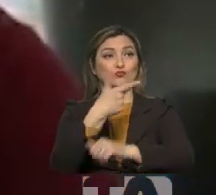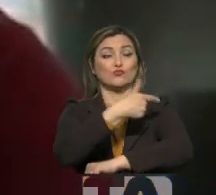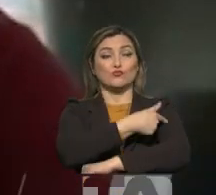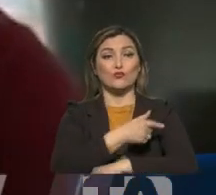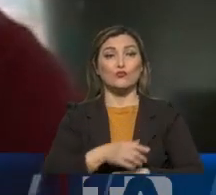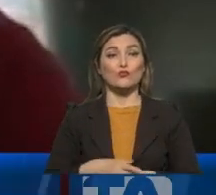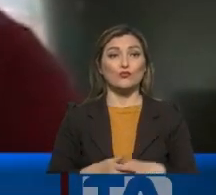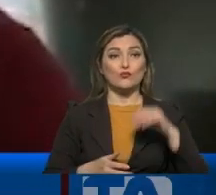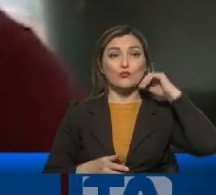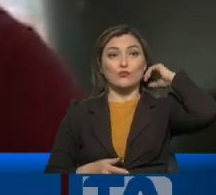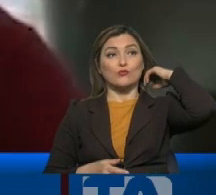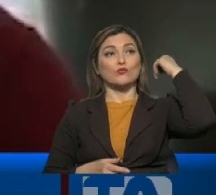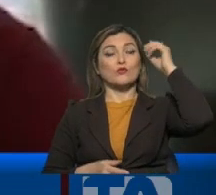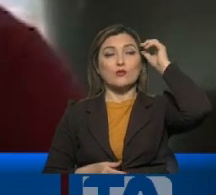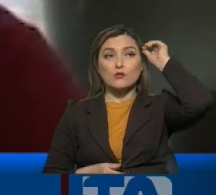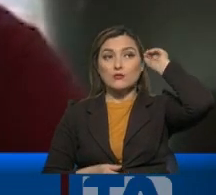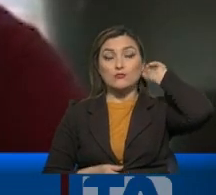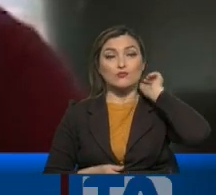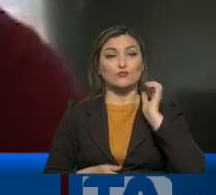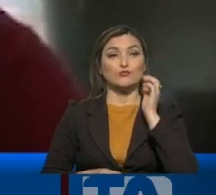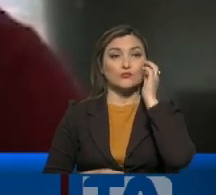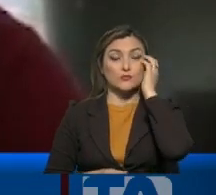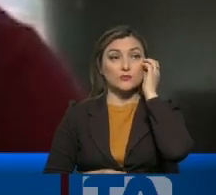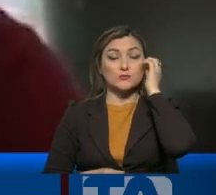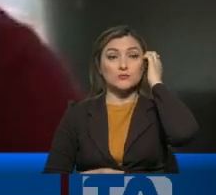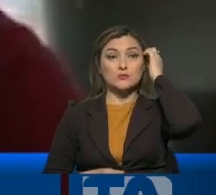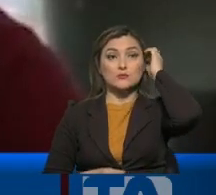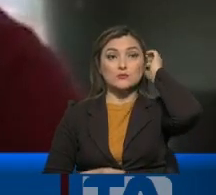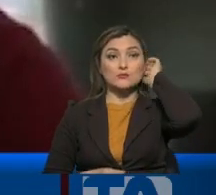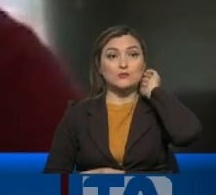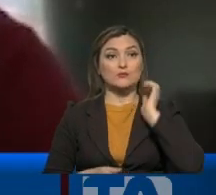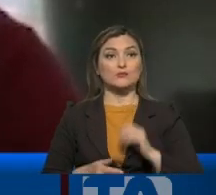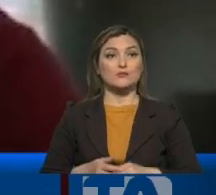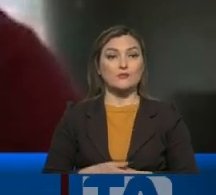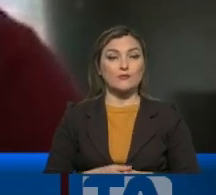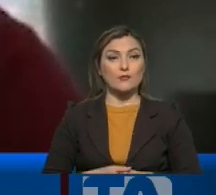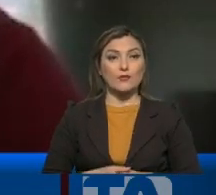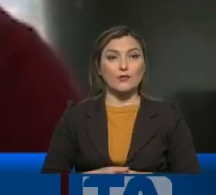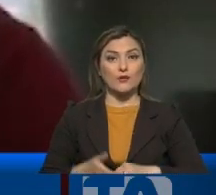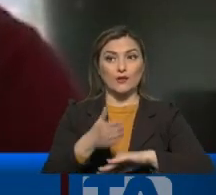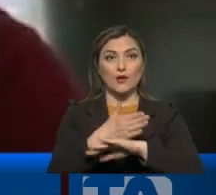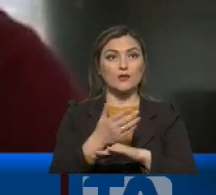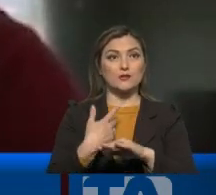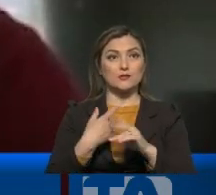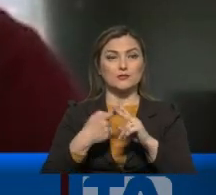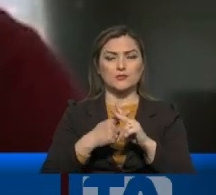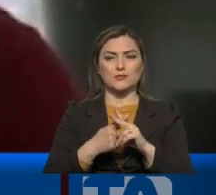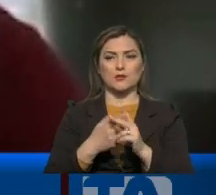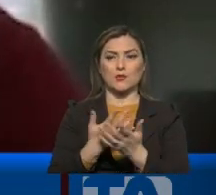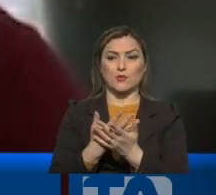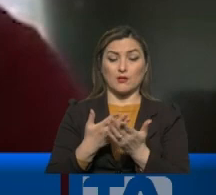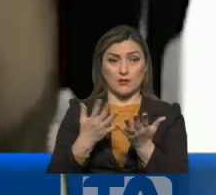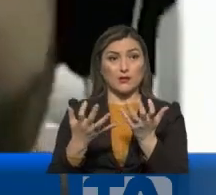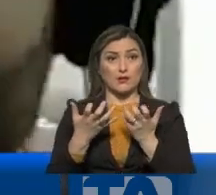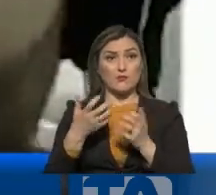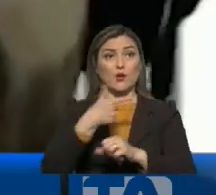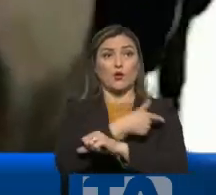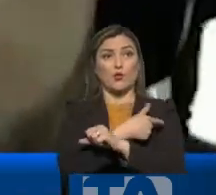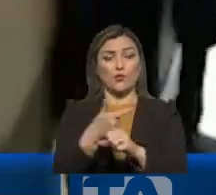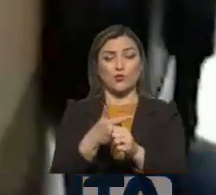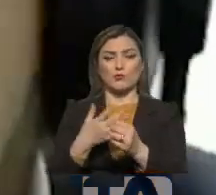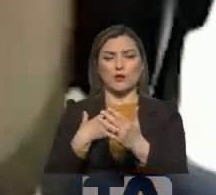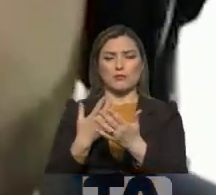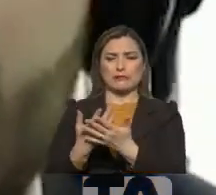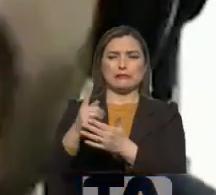esa cantidad de filtros que él te exigía la vacunación para que puedas acceder a una vacuna en este